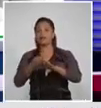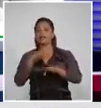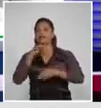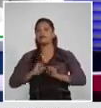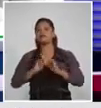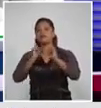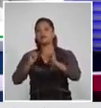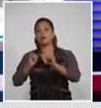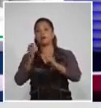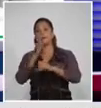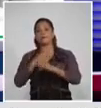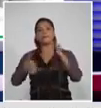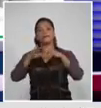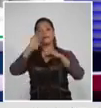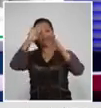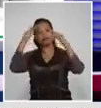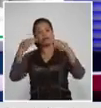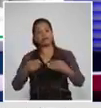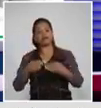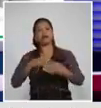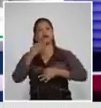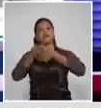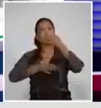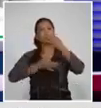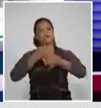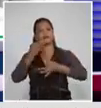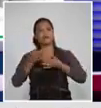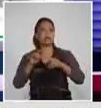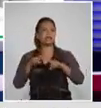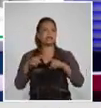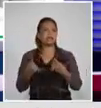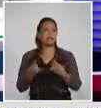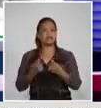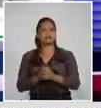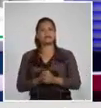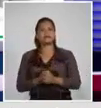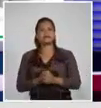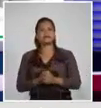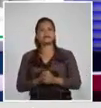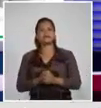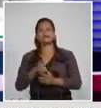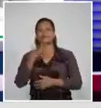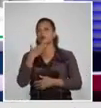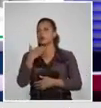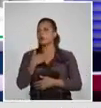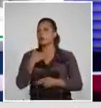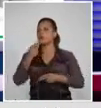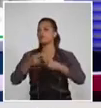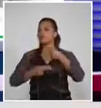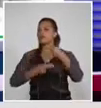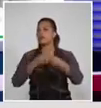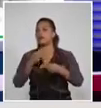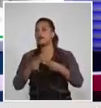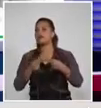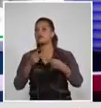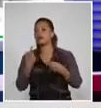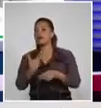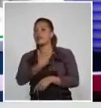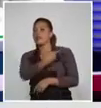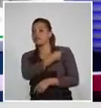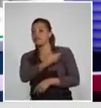Pública, dedicaremos tiempo para conocer cuál ha sido y cómo se ha diseñado la ruta de la vacunación